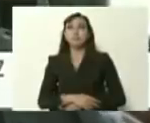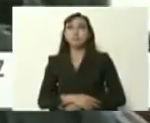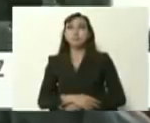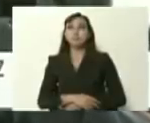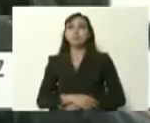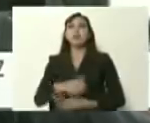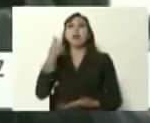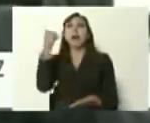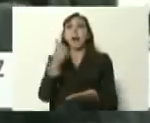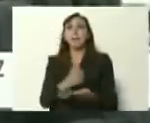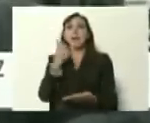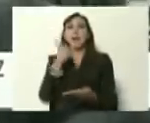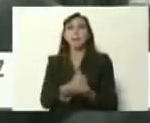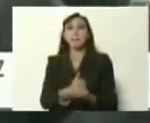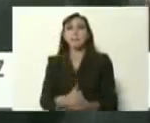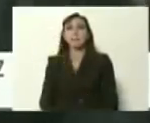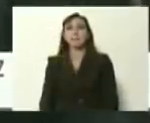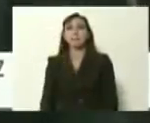Amén, amén, apóstol.